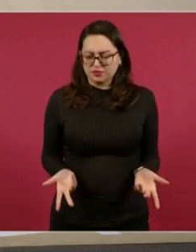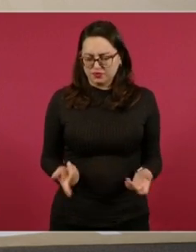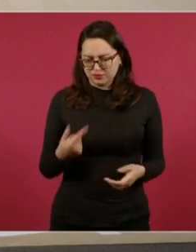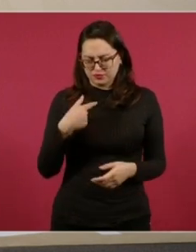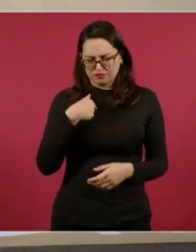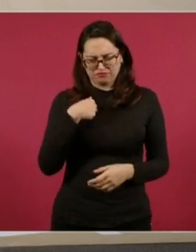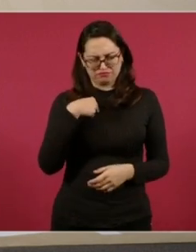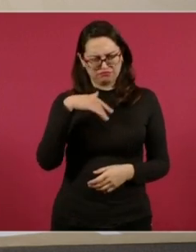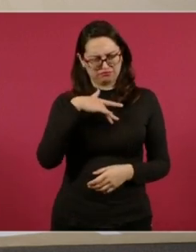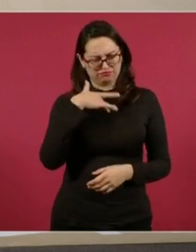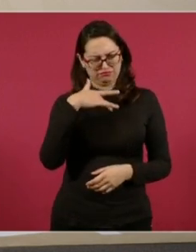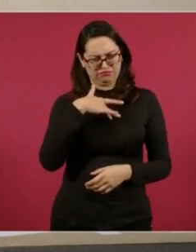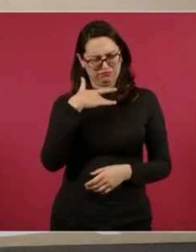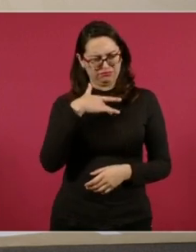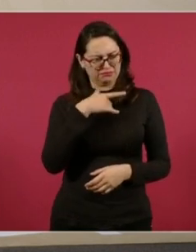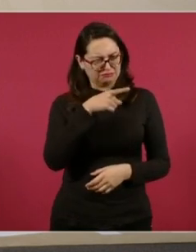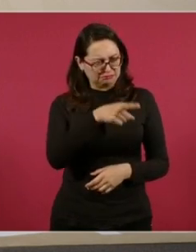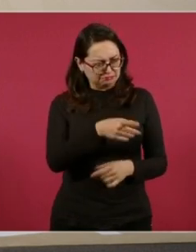intervine